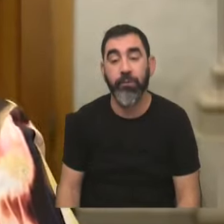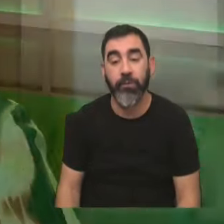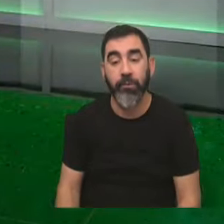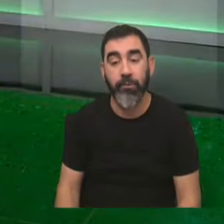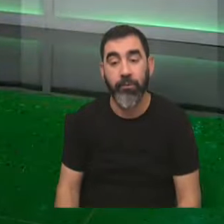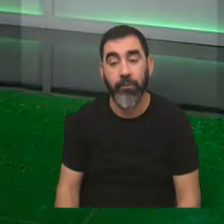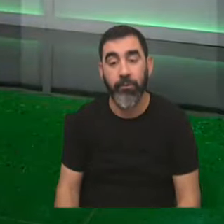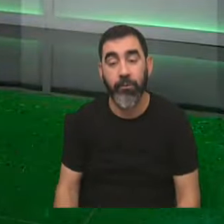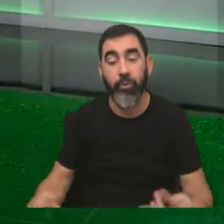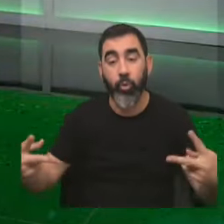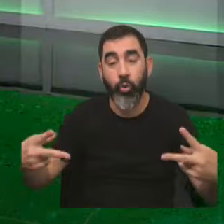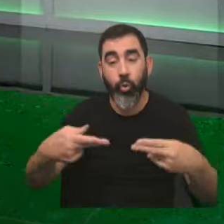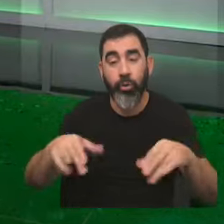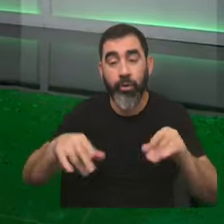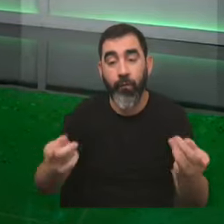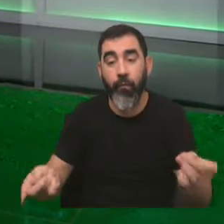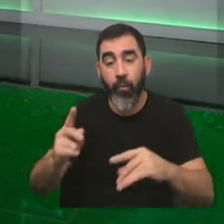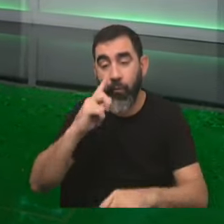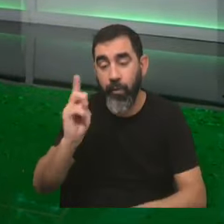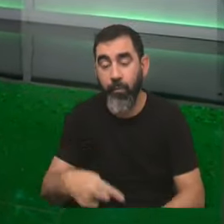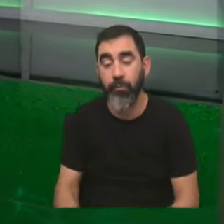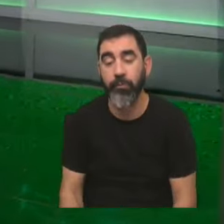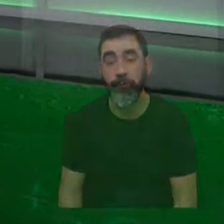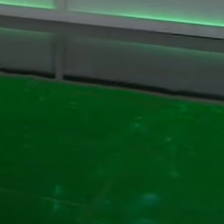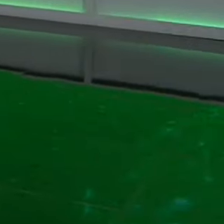popir hacemos otra pausa y volvemos